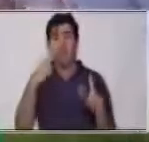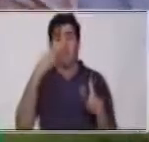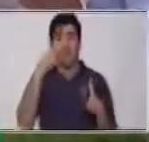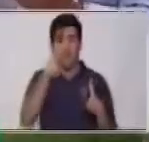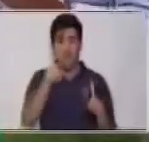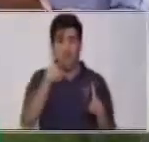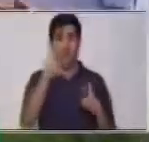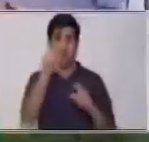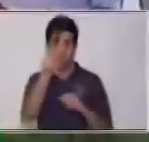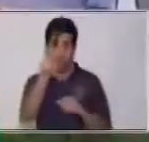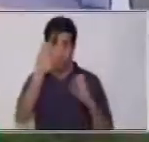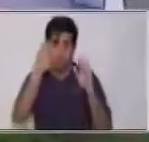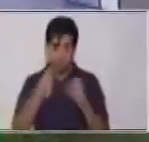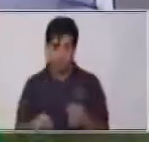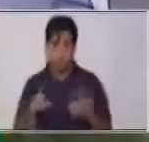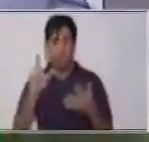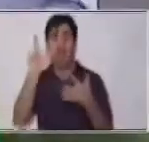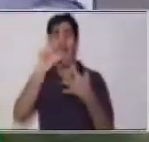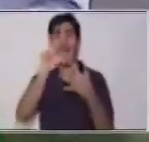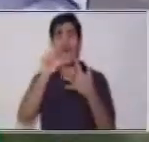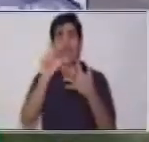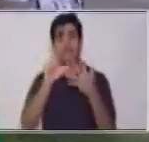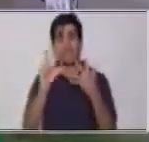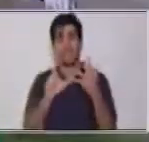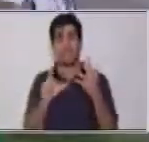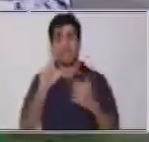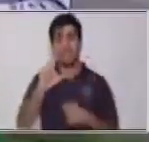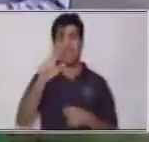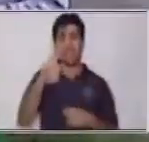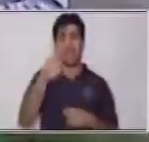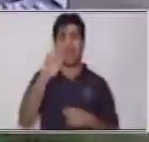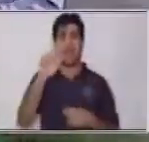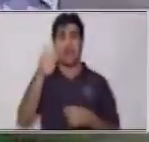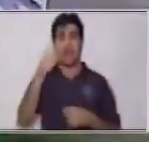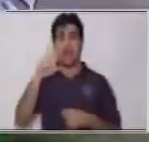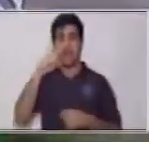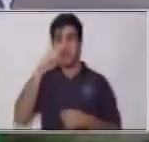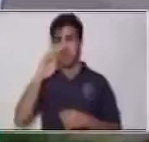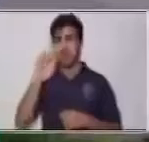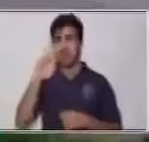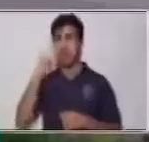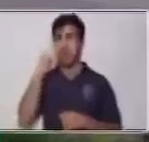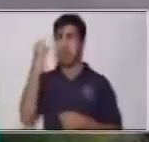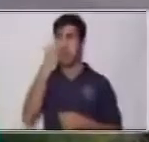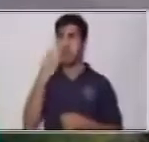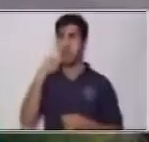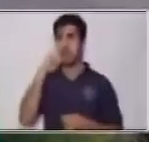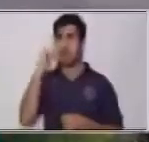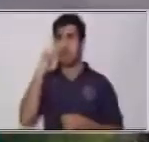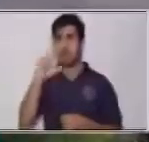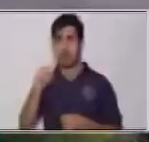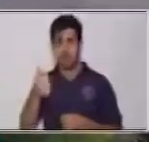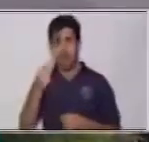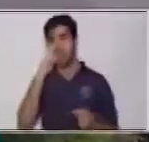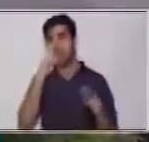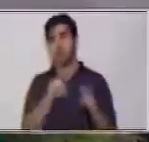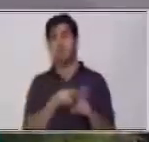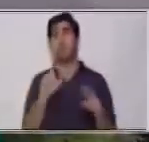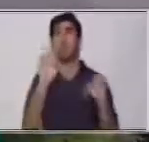las características, el origen y estructura de